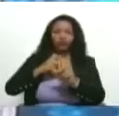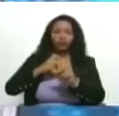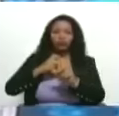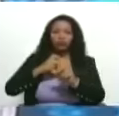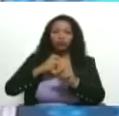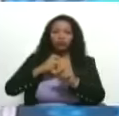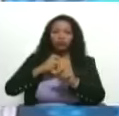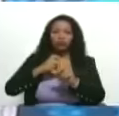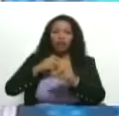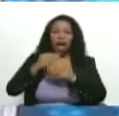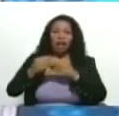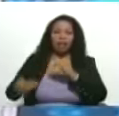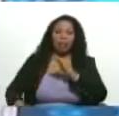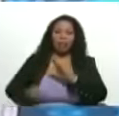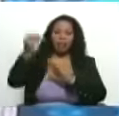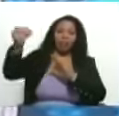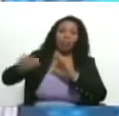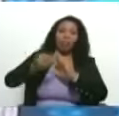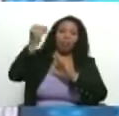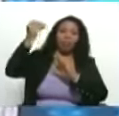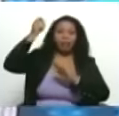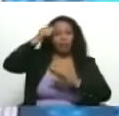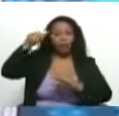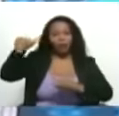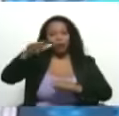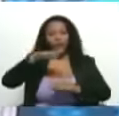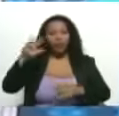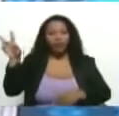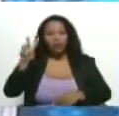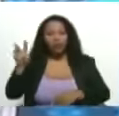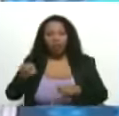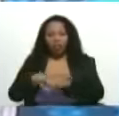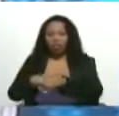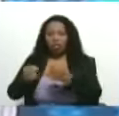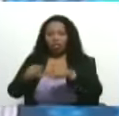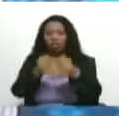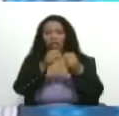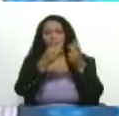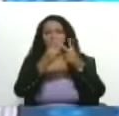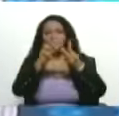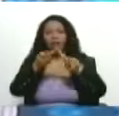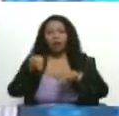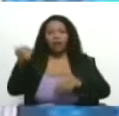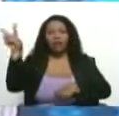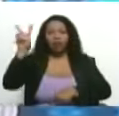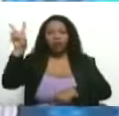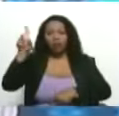a golpear al pueblo, a dañar la paz interna.